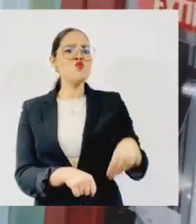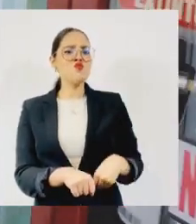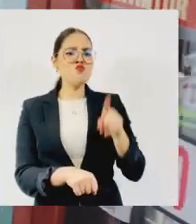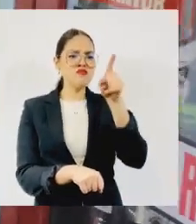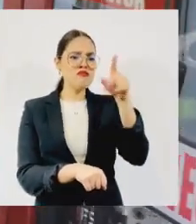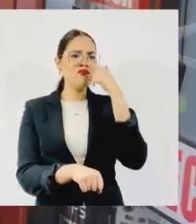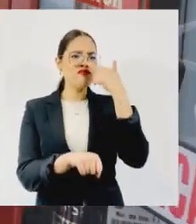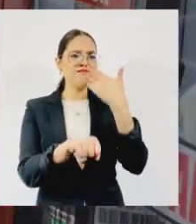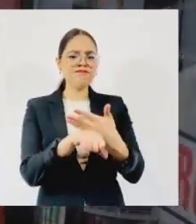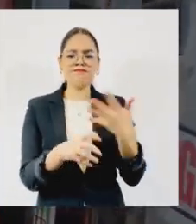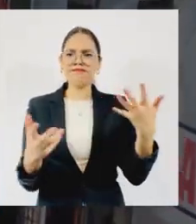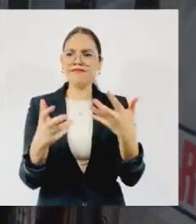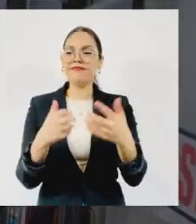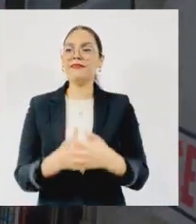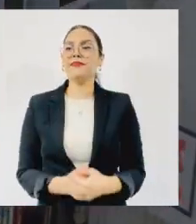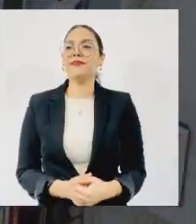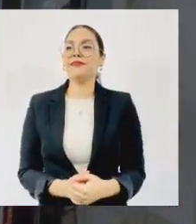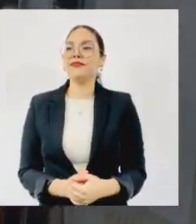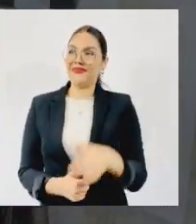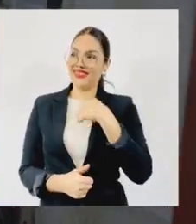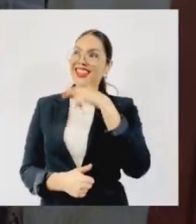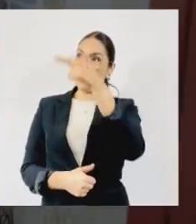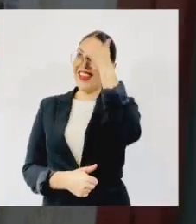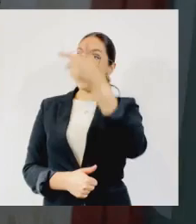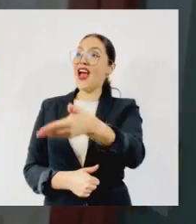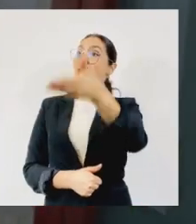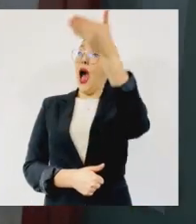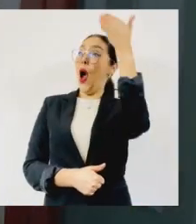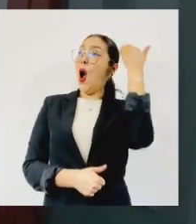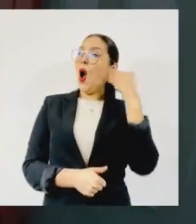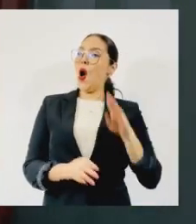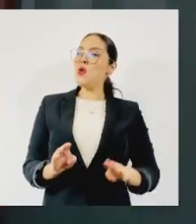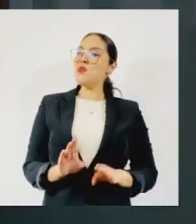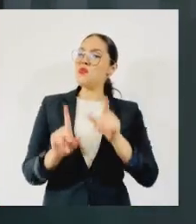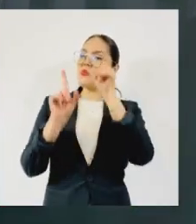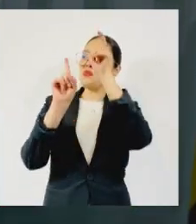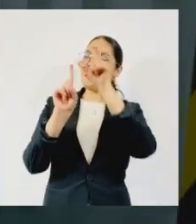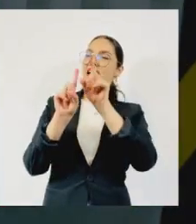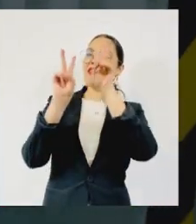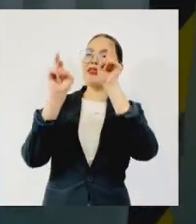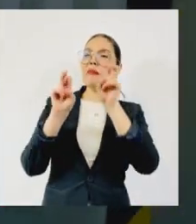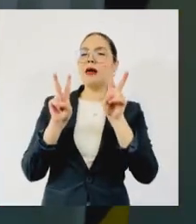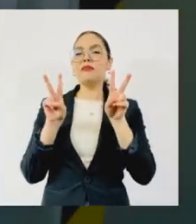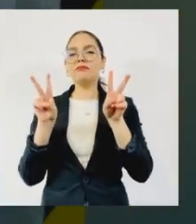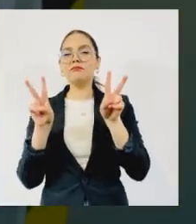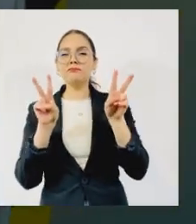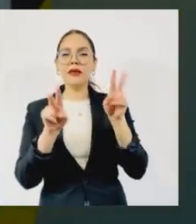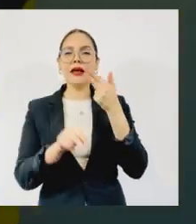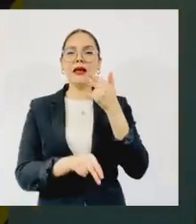que culpáis. Nos enteramos que tuviste un pasado hippie. ¿Por qué te uniste a ese movimiento?